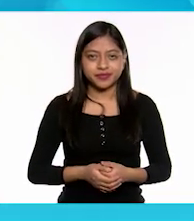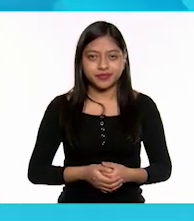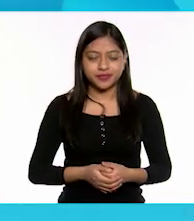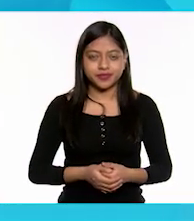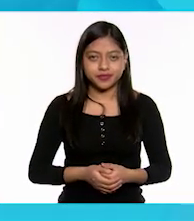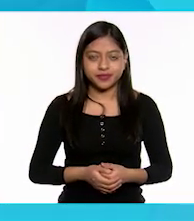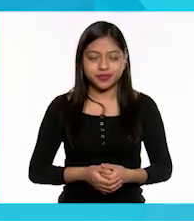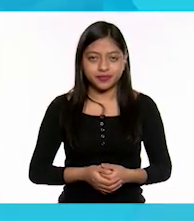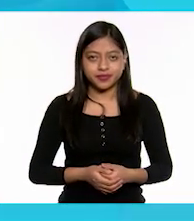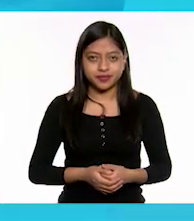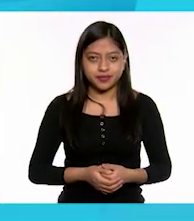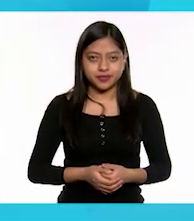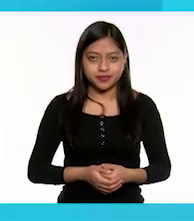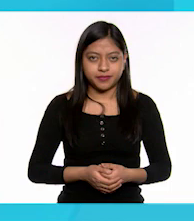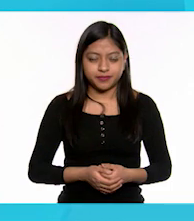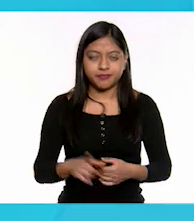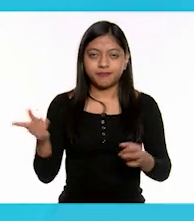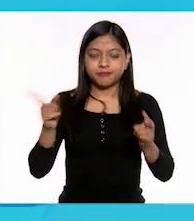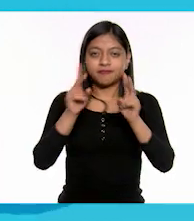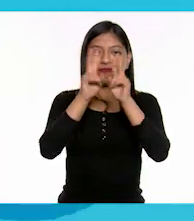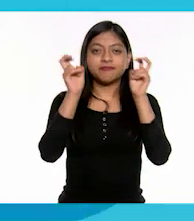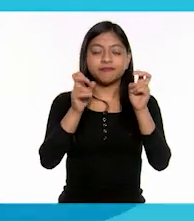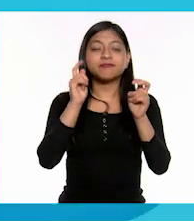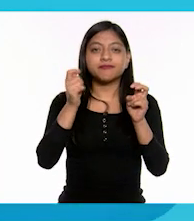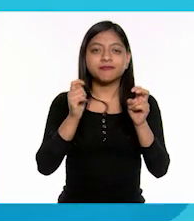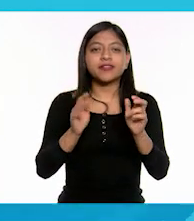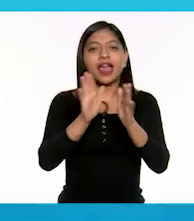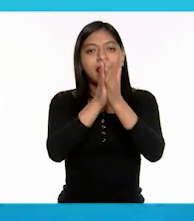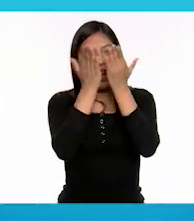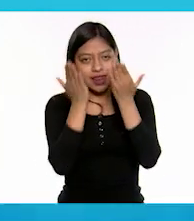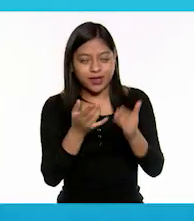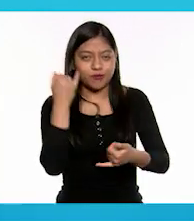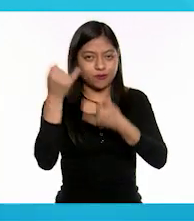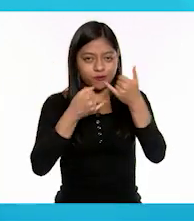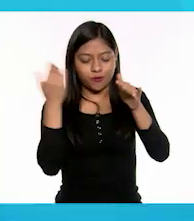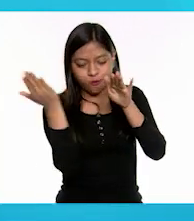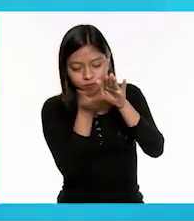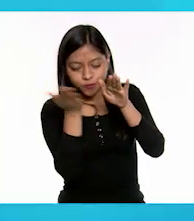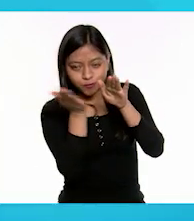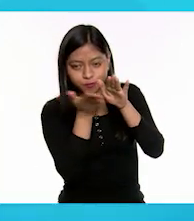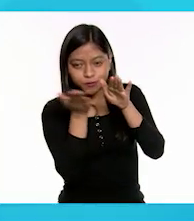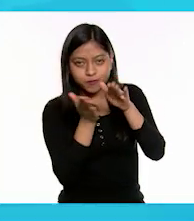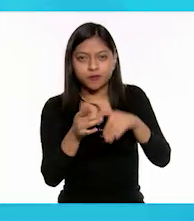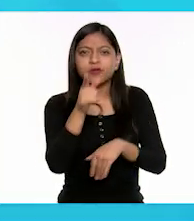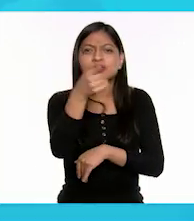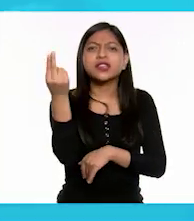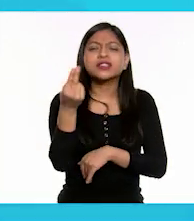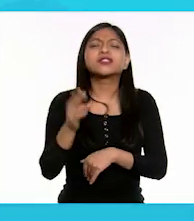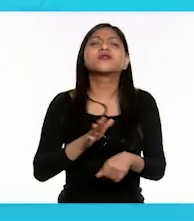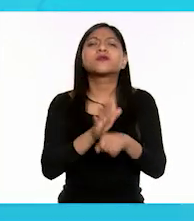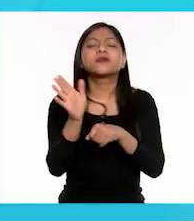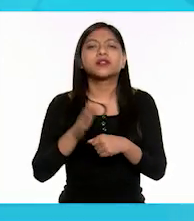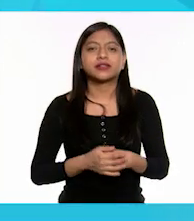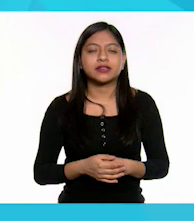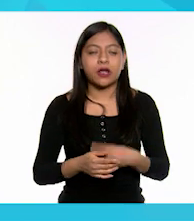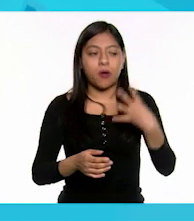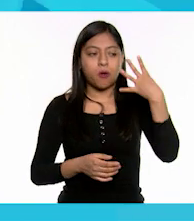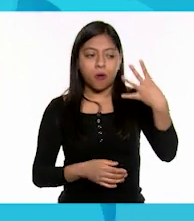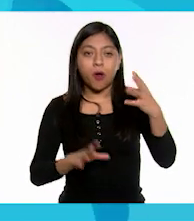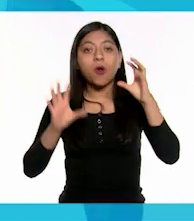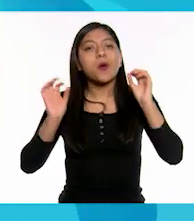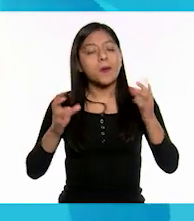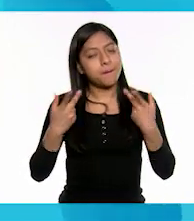ahí está tiene un título de antología de juegos dices que necesitas cuatro o más